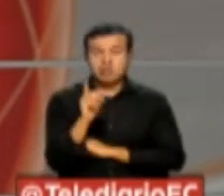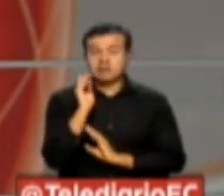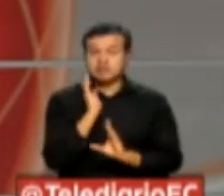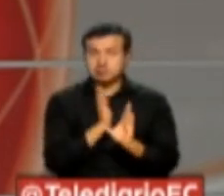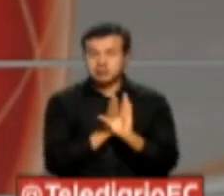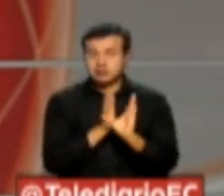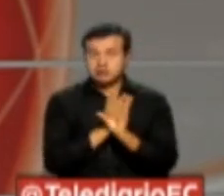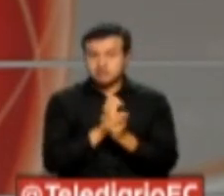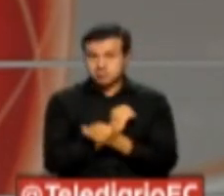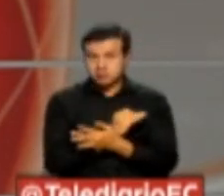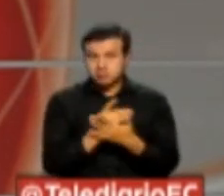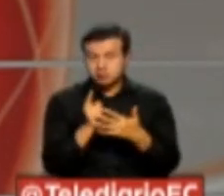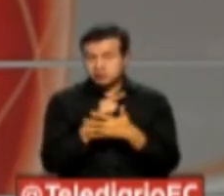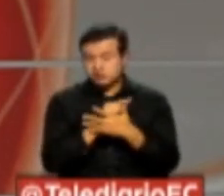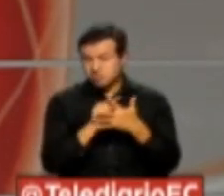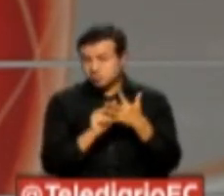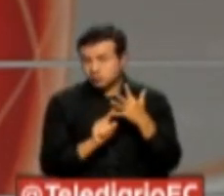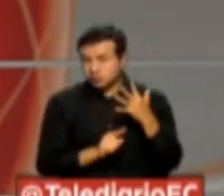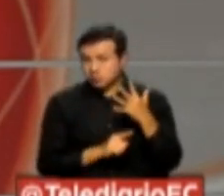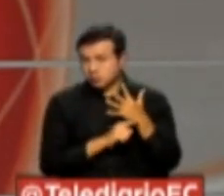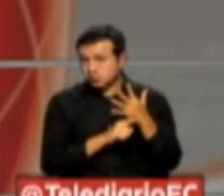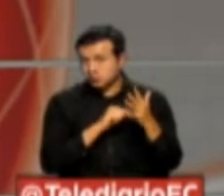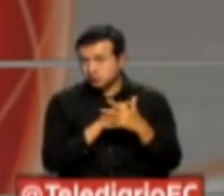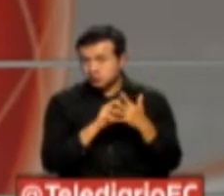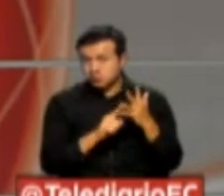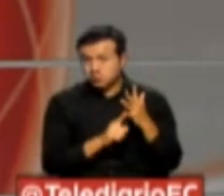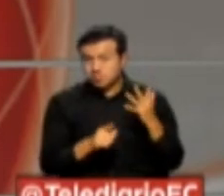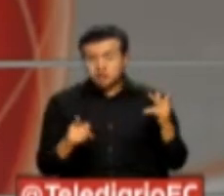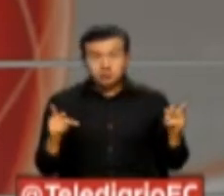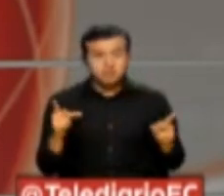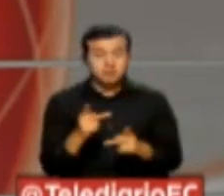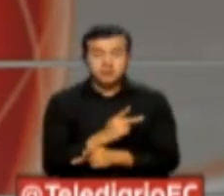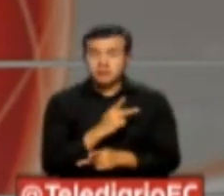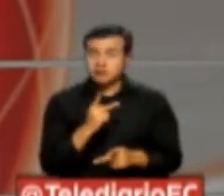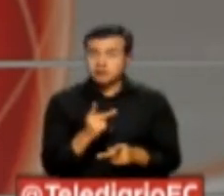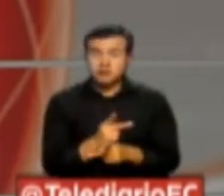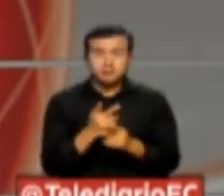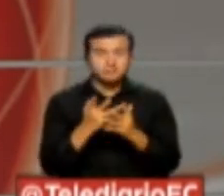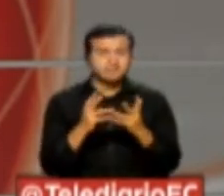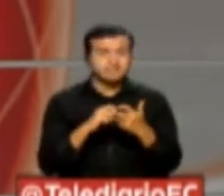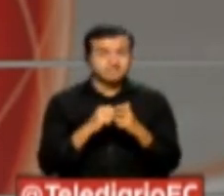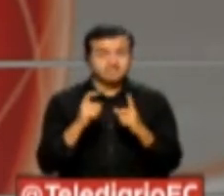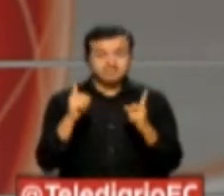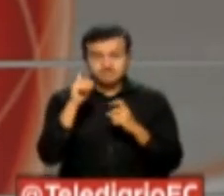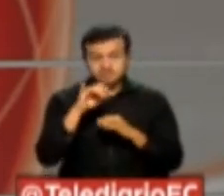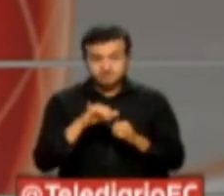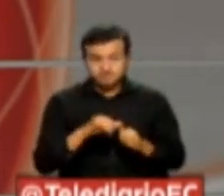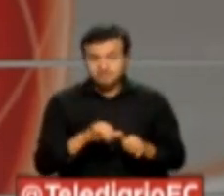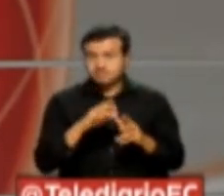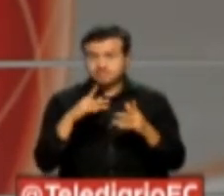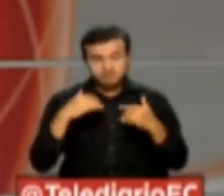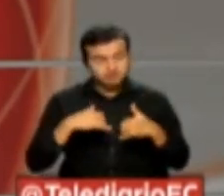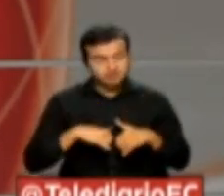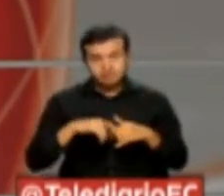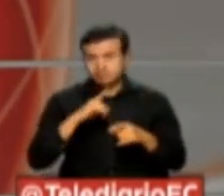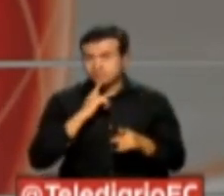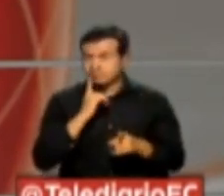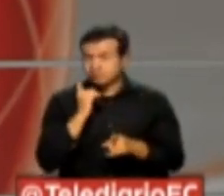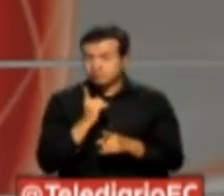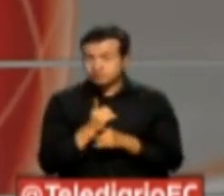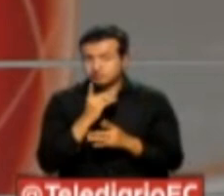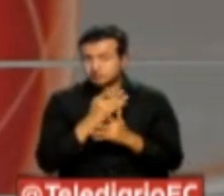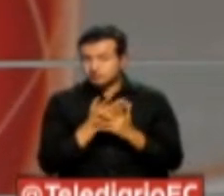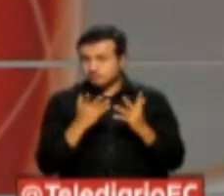psicóloga, este tipo de material audiovisual provoca que estos hechos ocurran con más frecuencia.